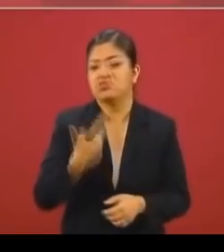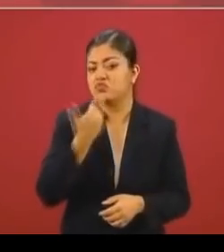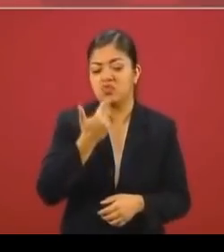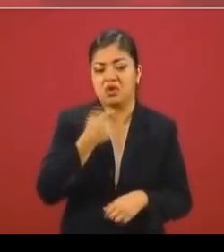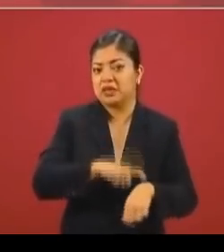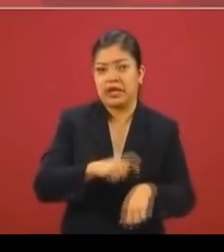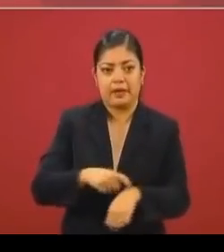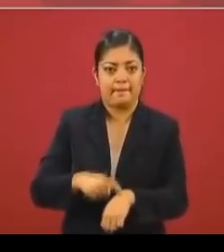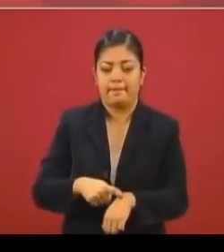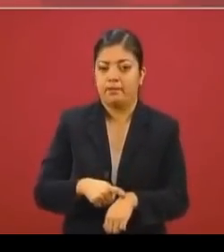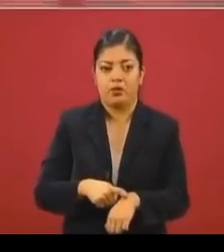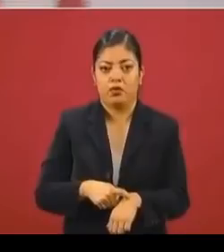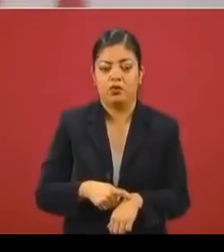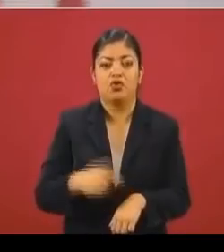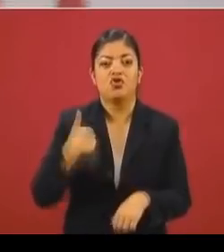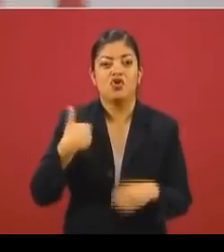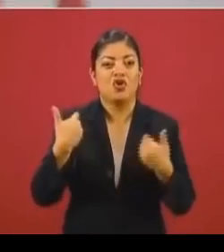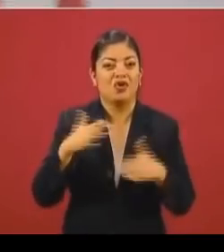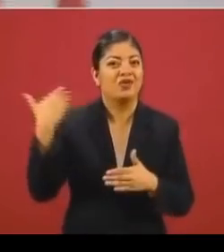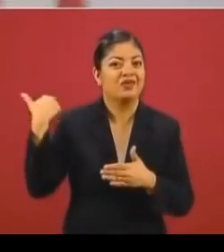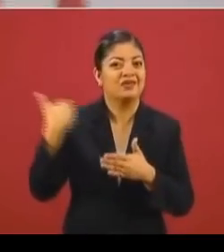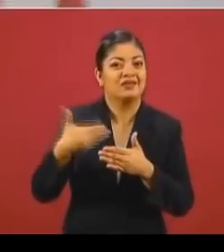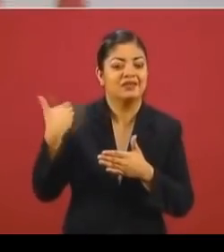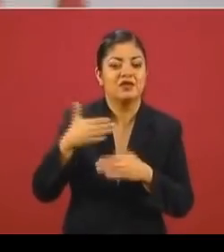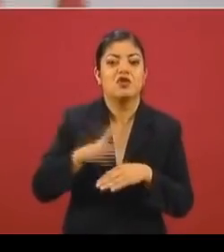ahora porque consideré